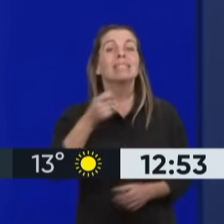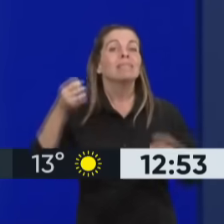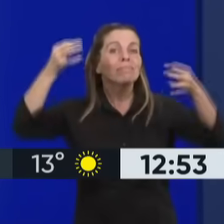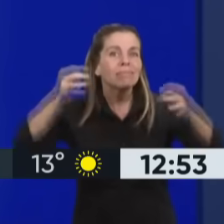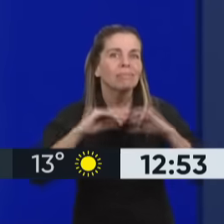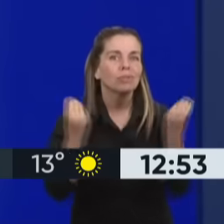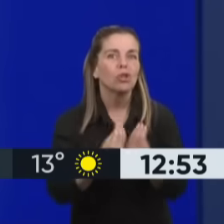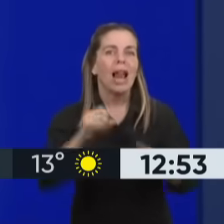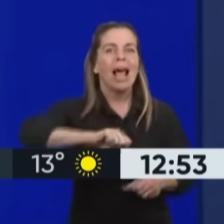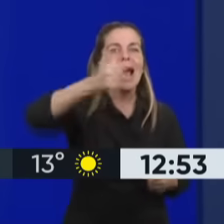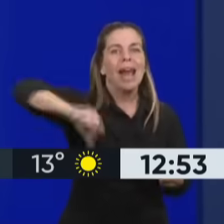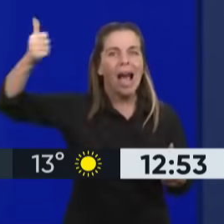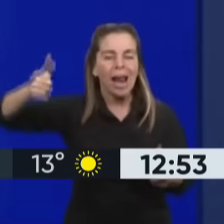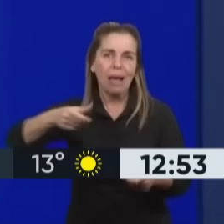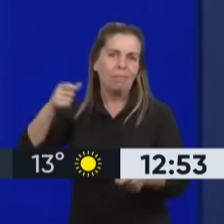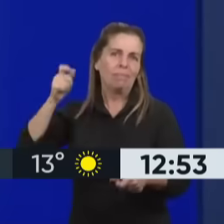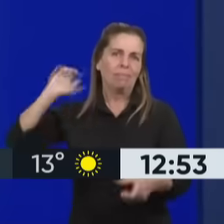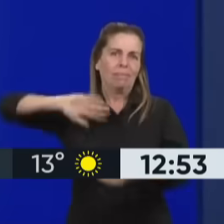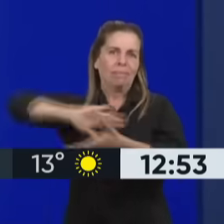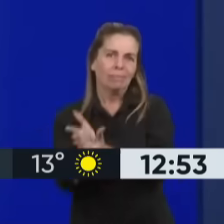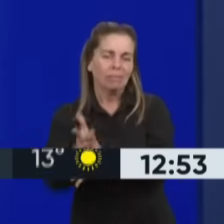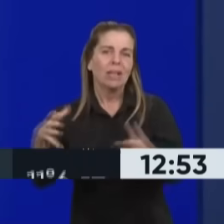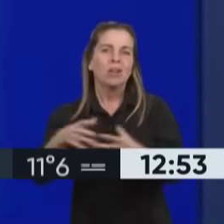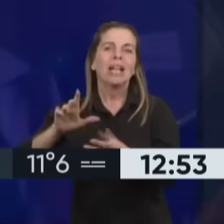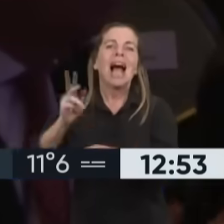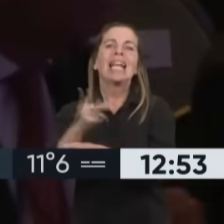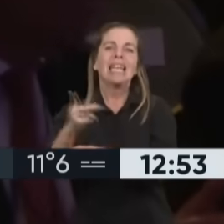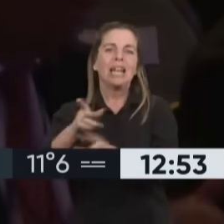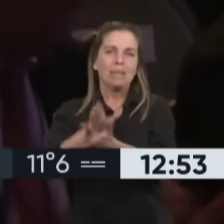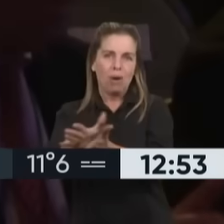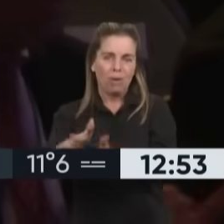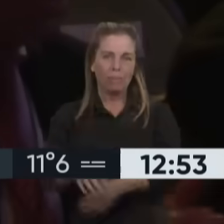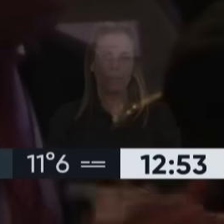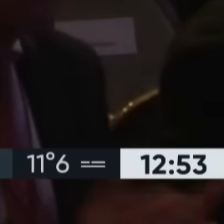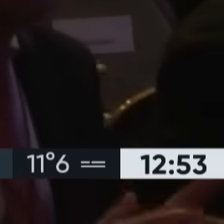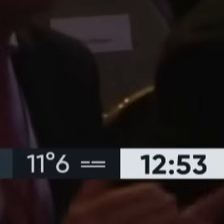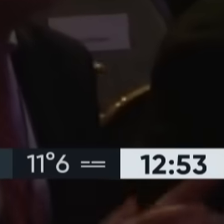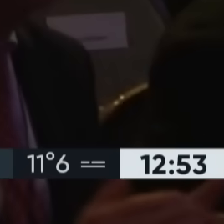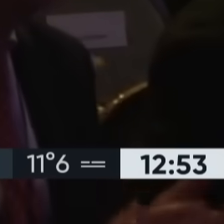terminar con el populismo decadente y operador que tanto nos agobia.